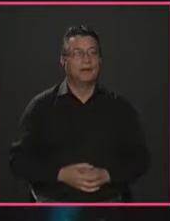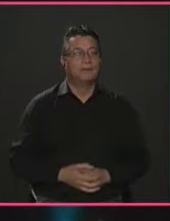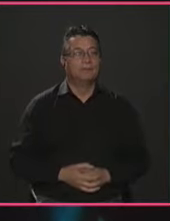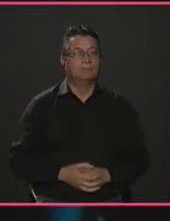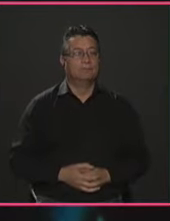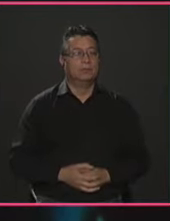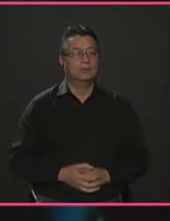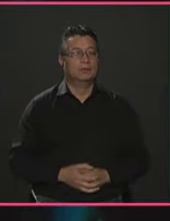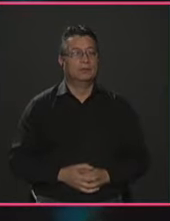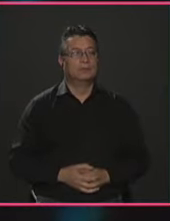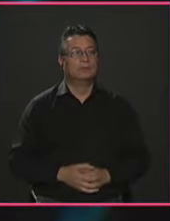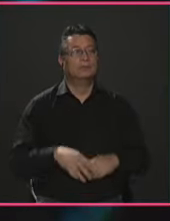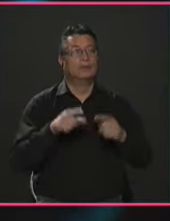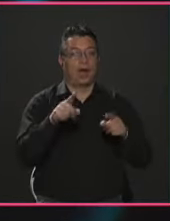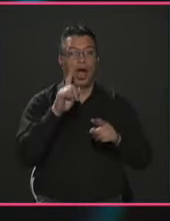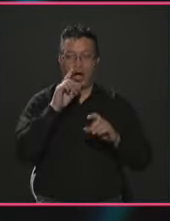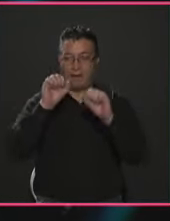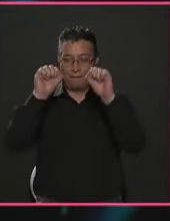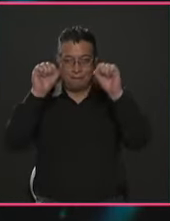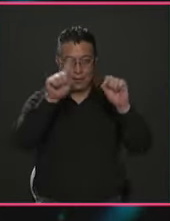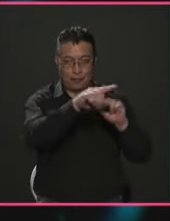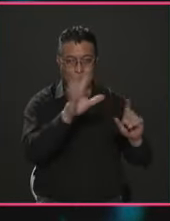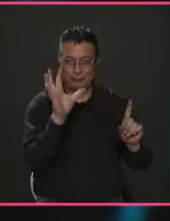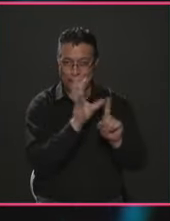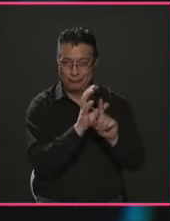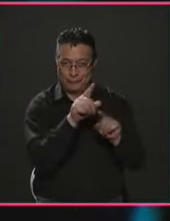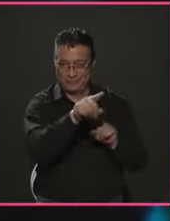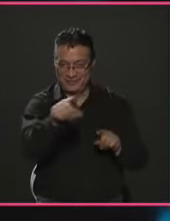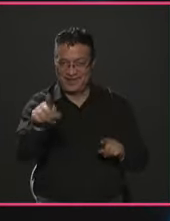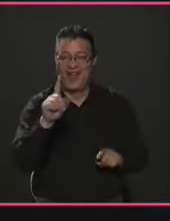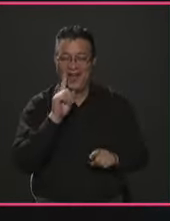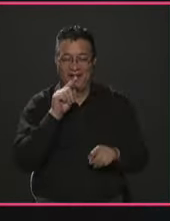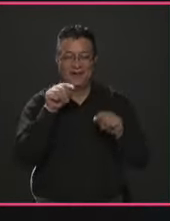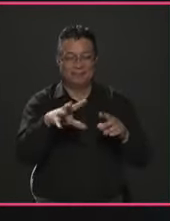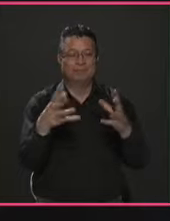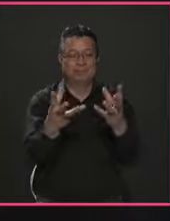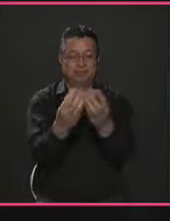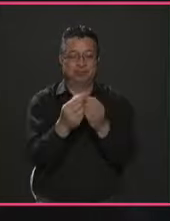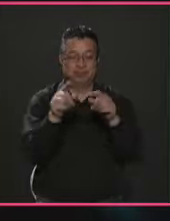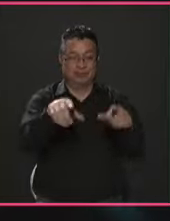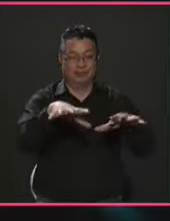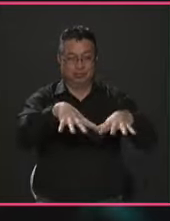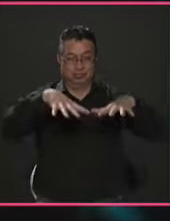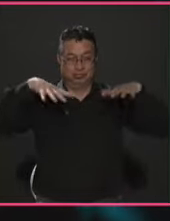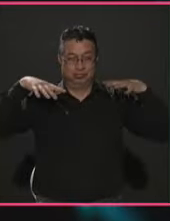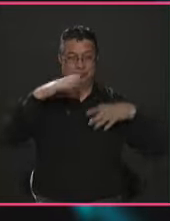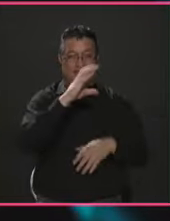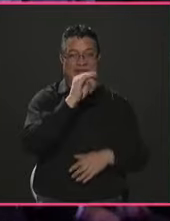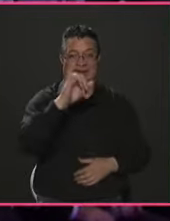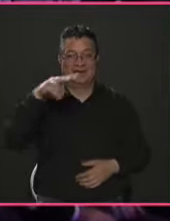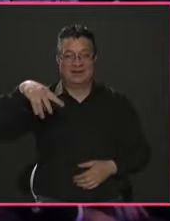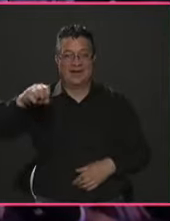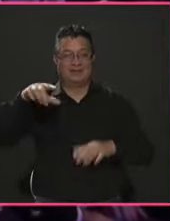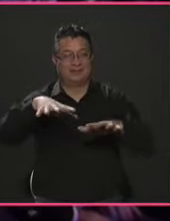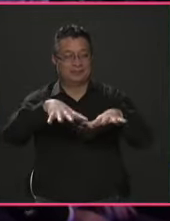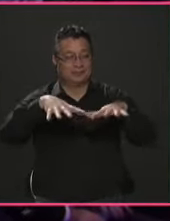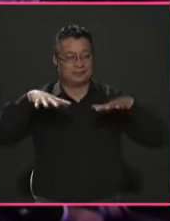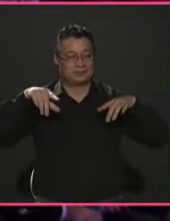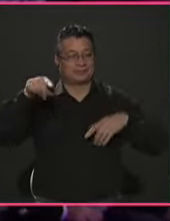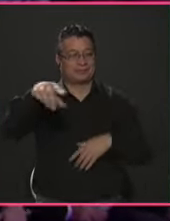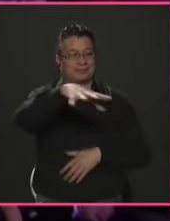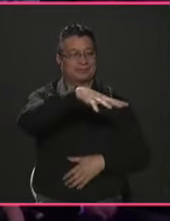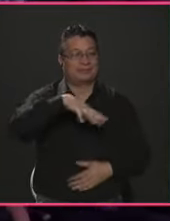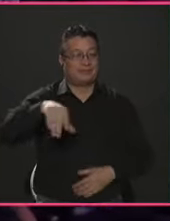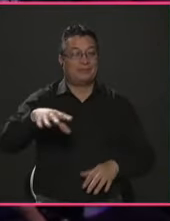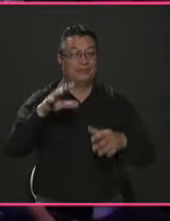presentación tenía hasta barra por ahí Ah estamos llenos llenos ya a esta hora en el en el seina sí me gusta ver el escenario vamos a y recordarles también